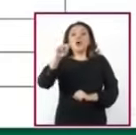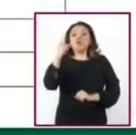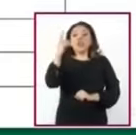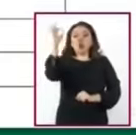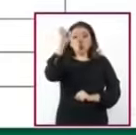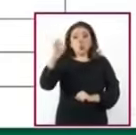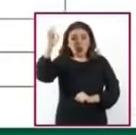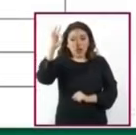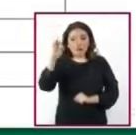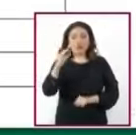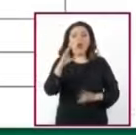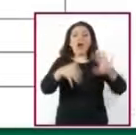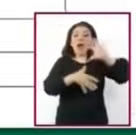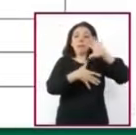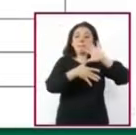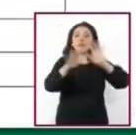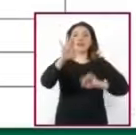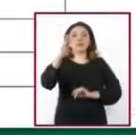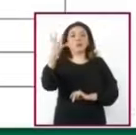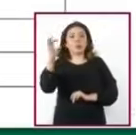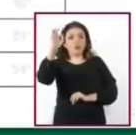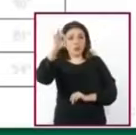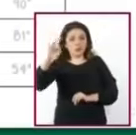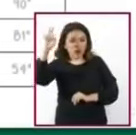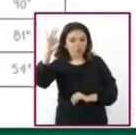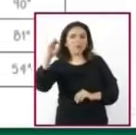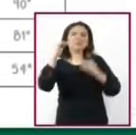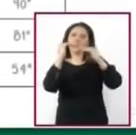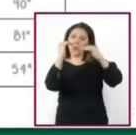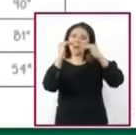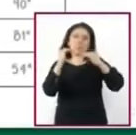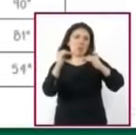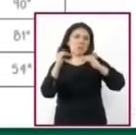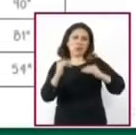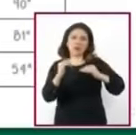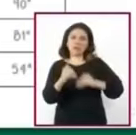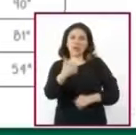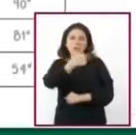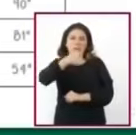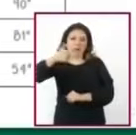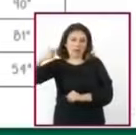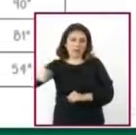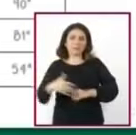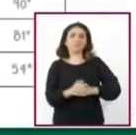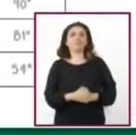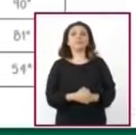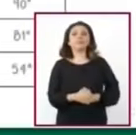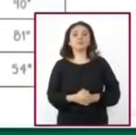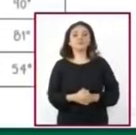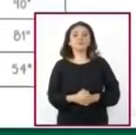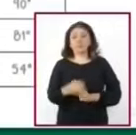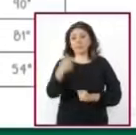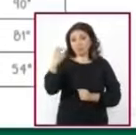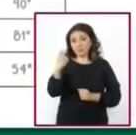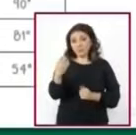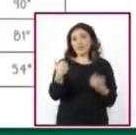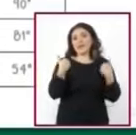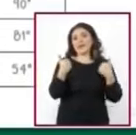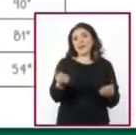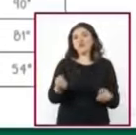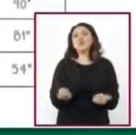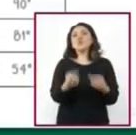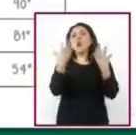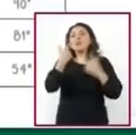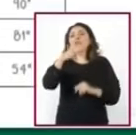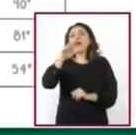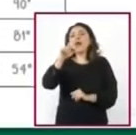grados, para América 54 grados y así sucesivamente para los demás continentes. Con esto se obtiene la